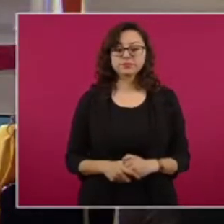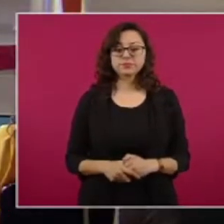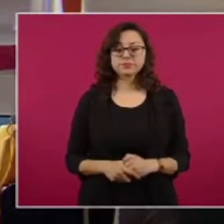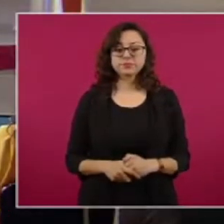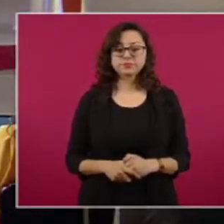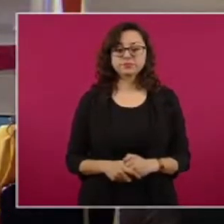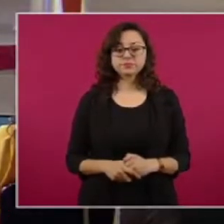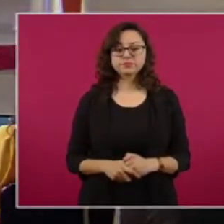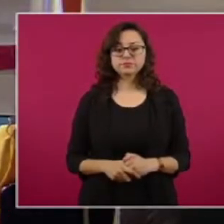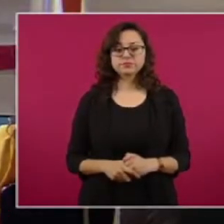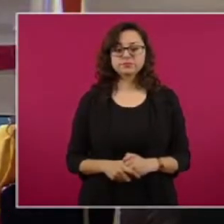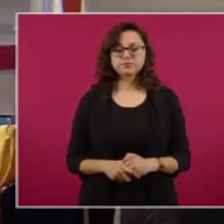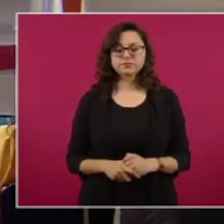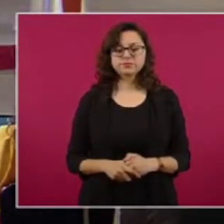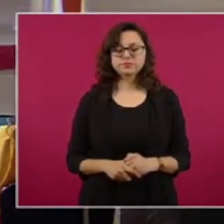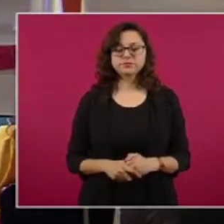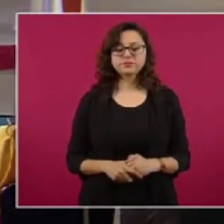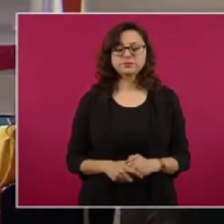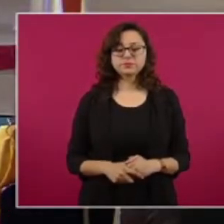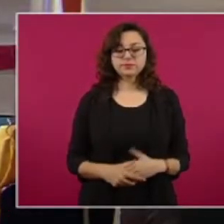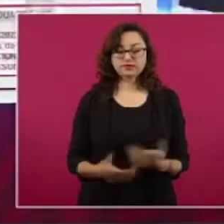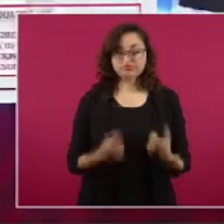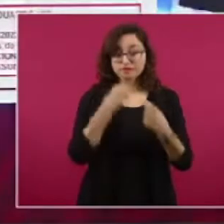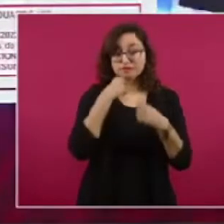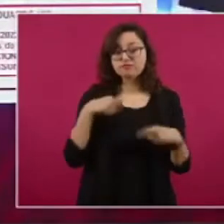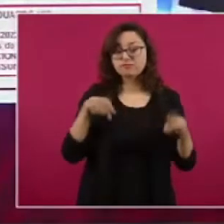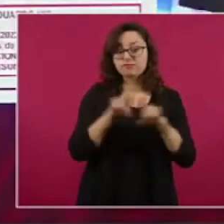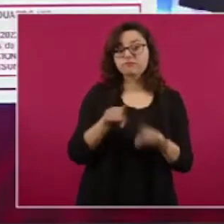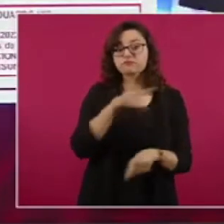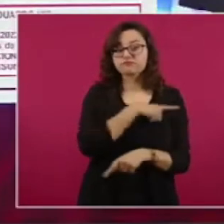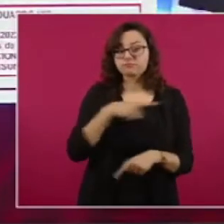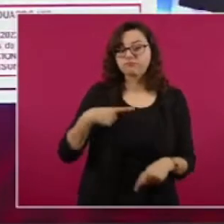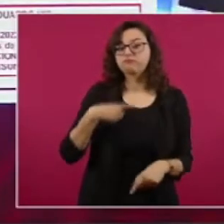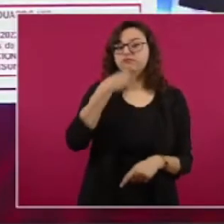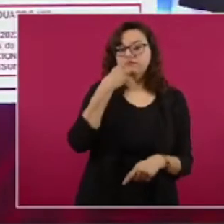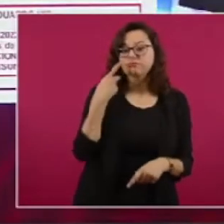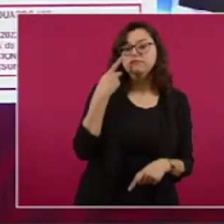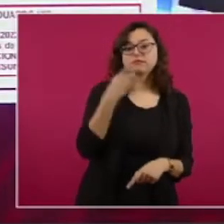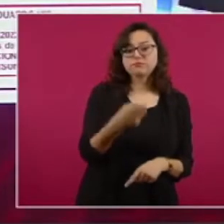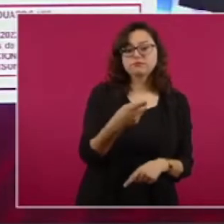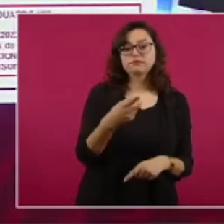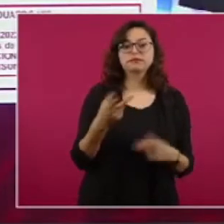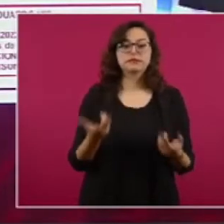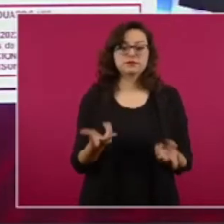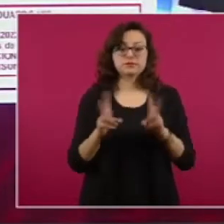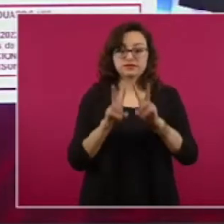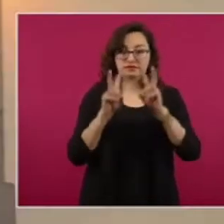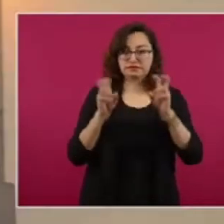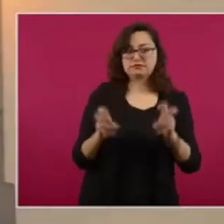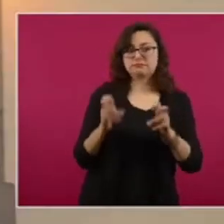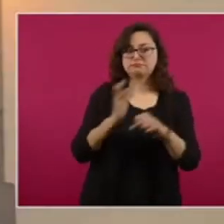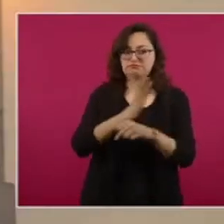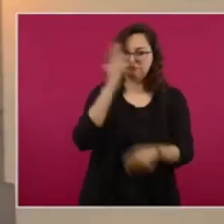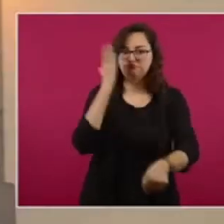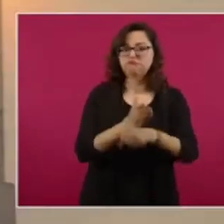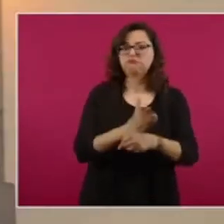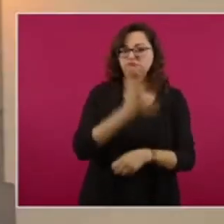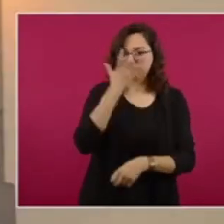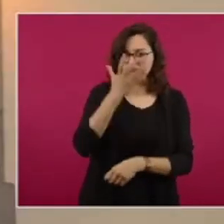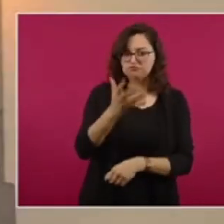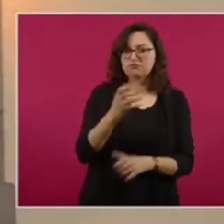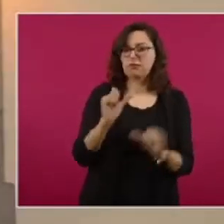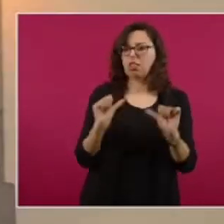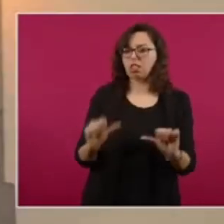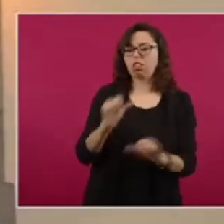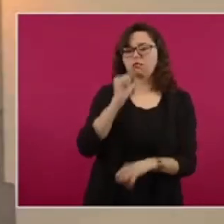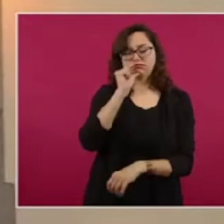Informar también que bajo la política de cero impunidad y reconociendo el mérito a las autoridades de la Ciudad de